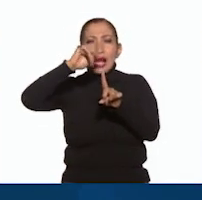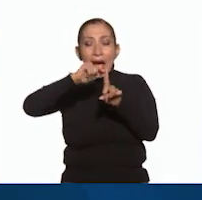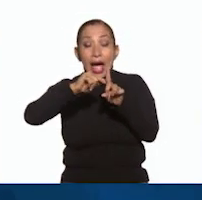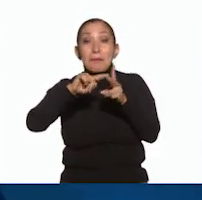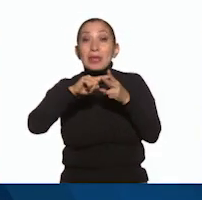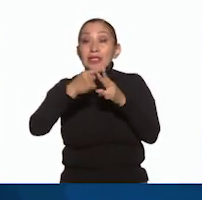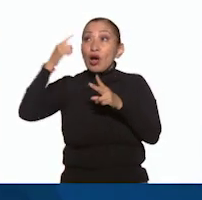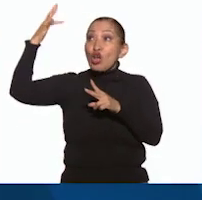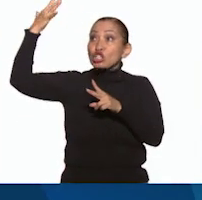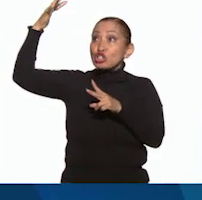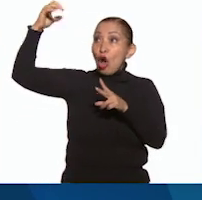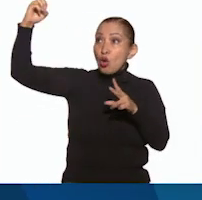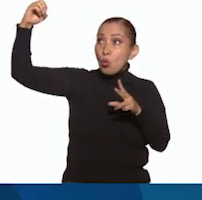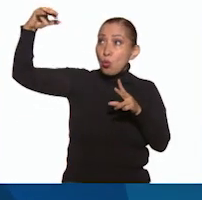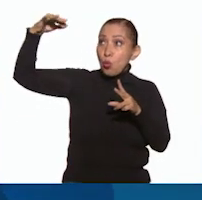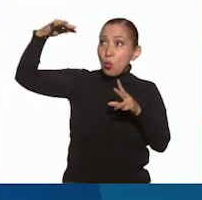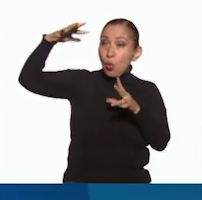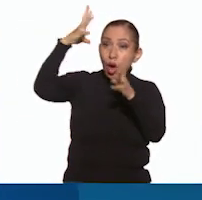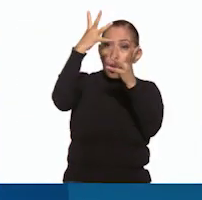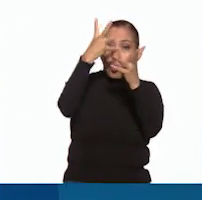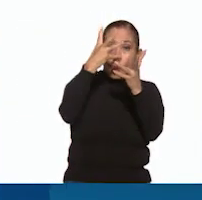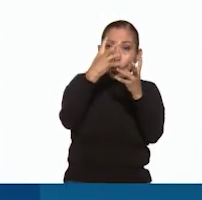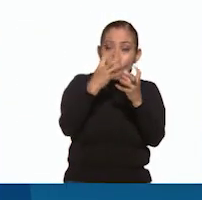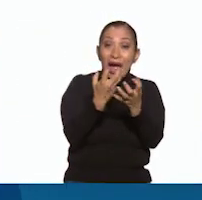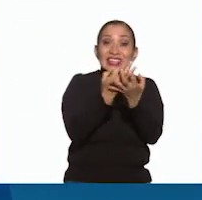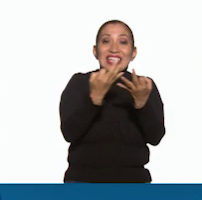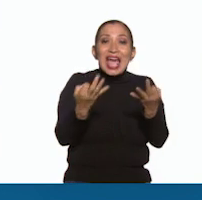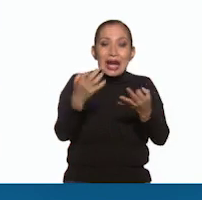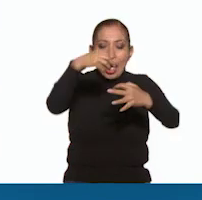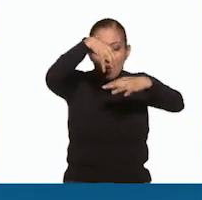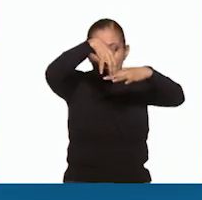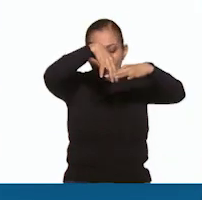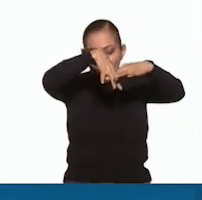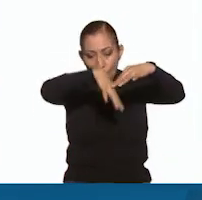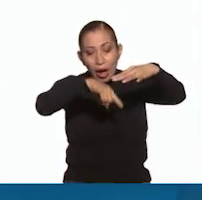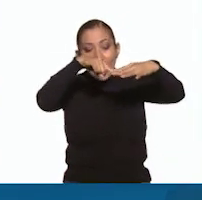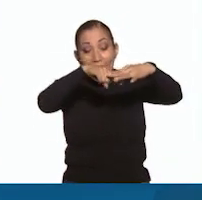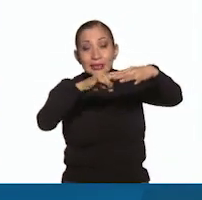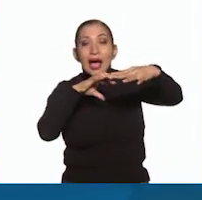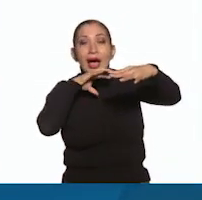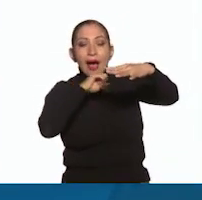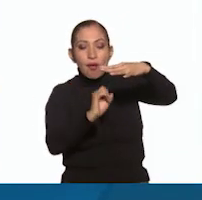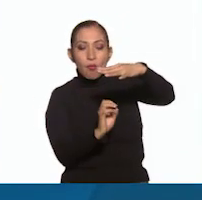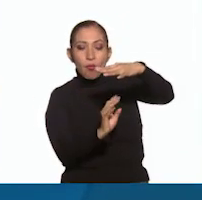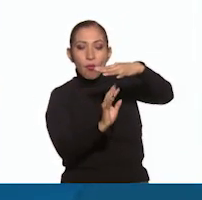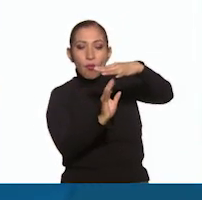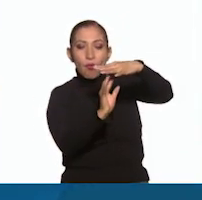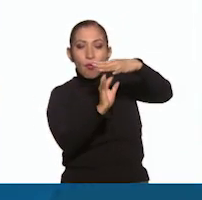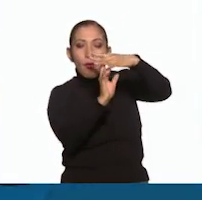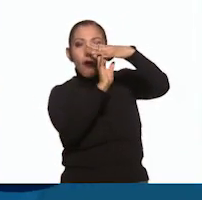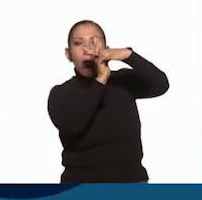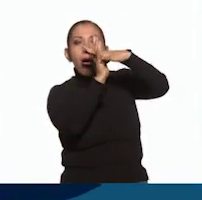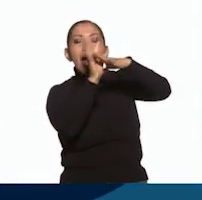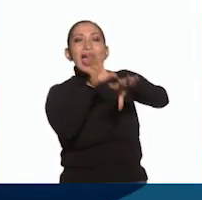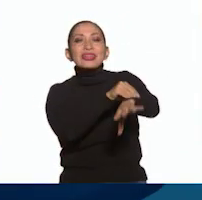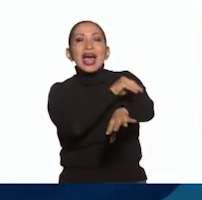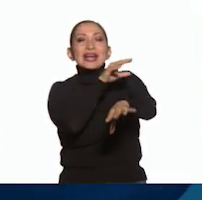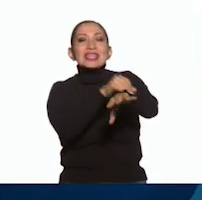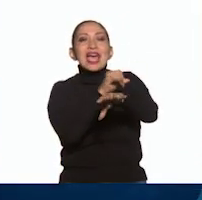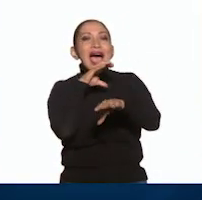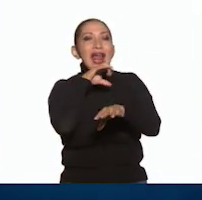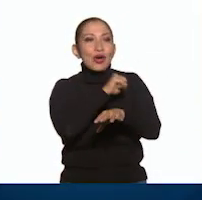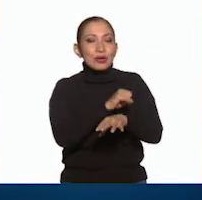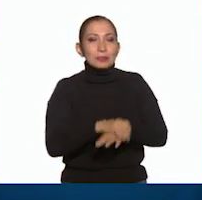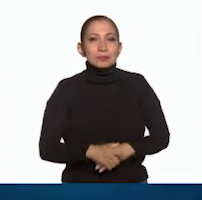origina cuando los rayos solares son absorbidos por la superficie terrestre y ésta, al calentarse, irradia energía en forma de